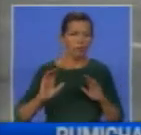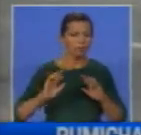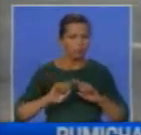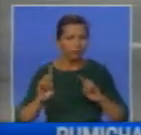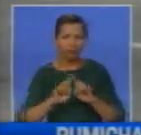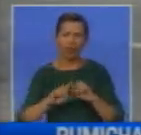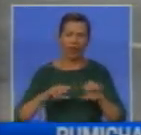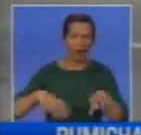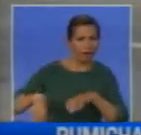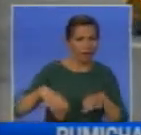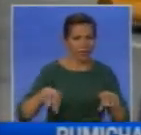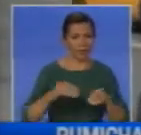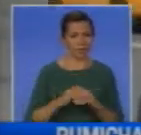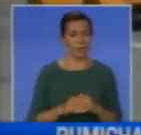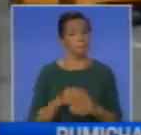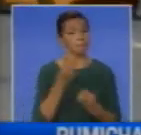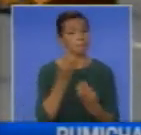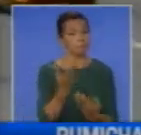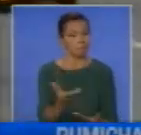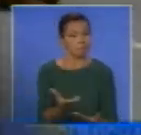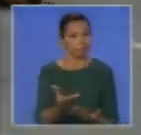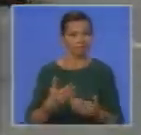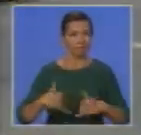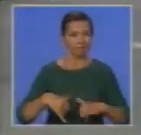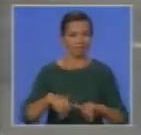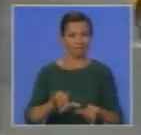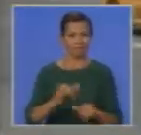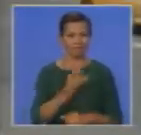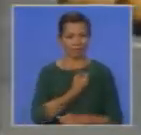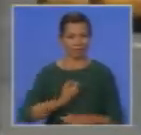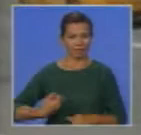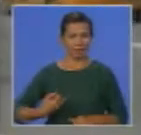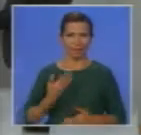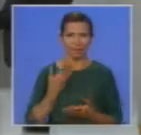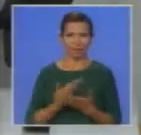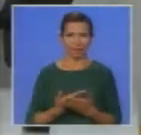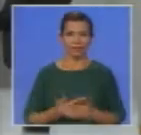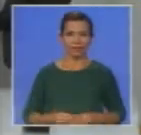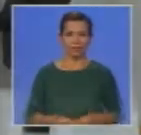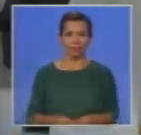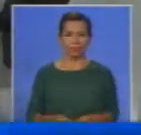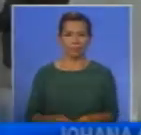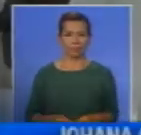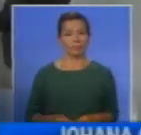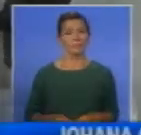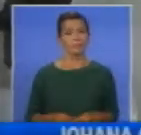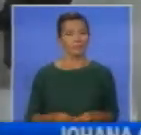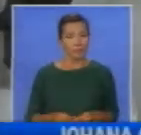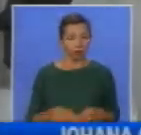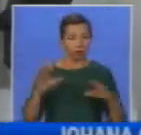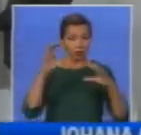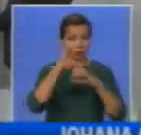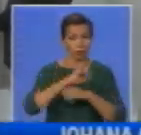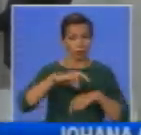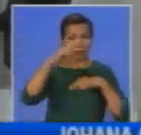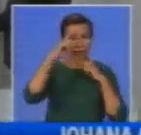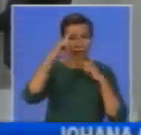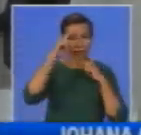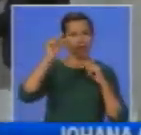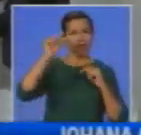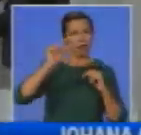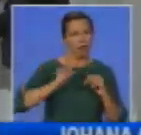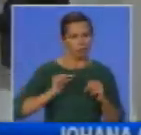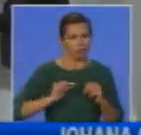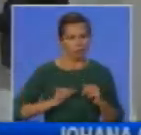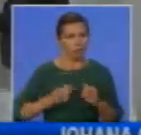desde el límite internacional. Continuamos contigo, Johanna, desde la ciudad de Ipiales. Buenas tardes. En nuestro noticiero estelar les tendremos más detalles de lo que